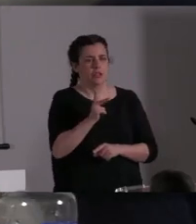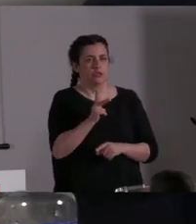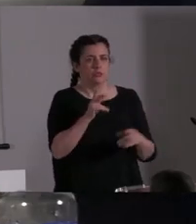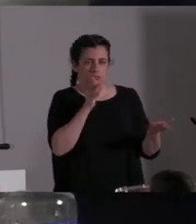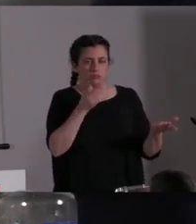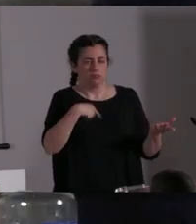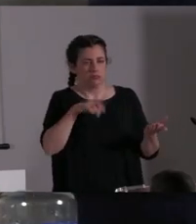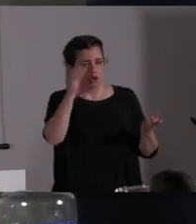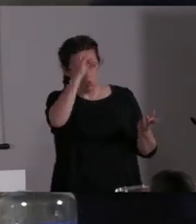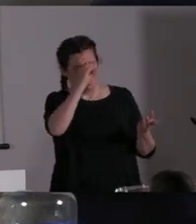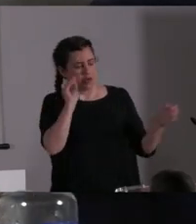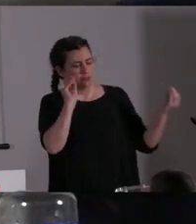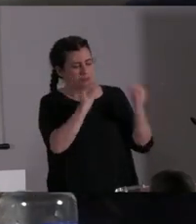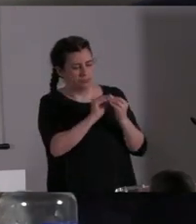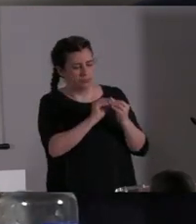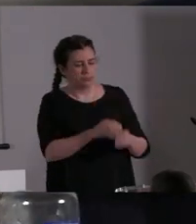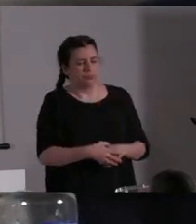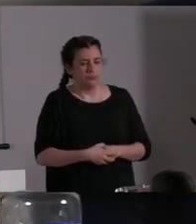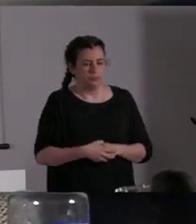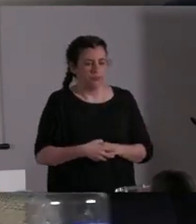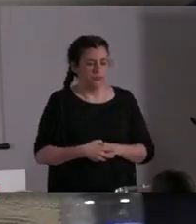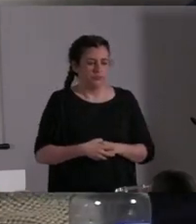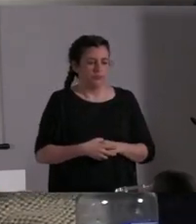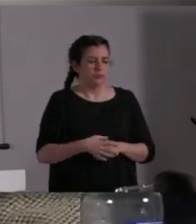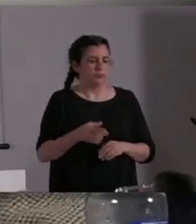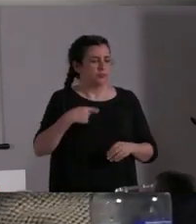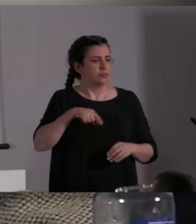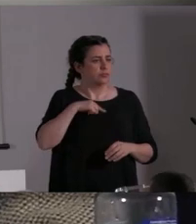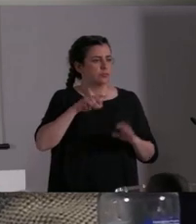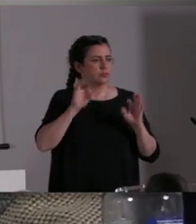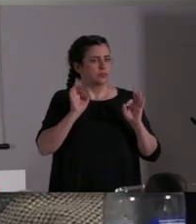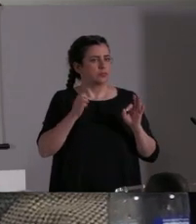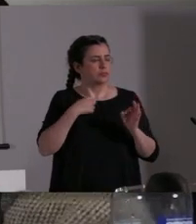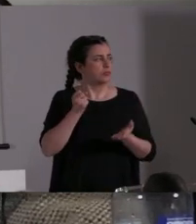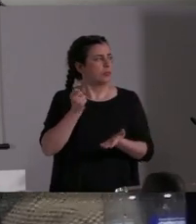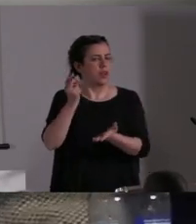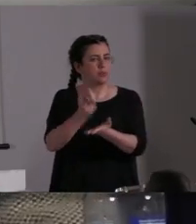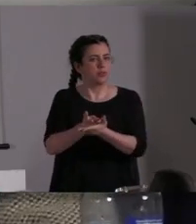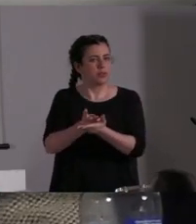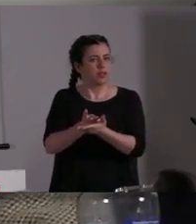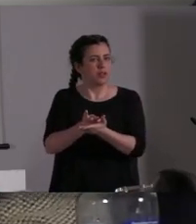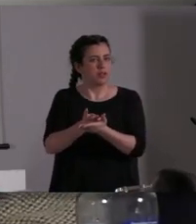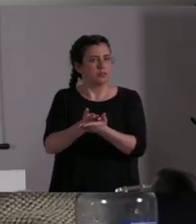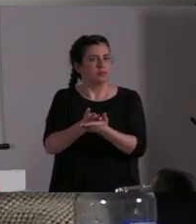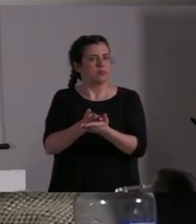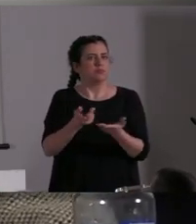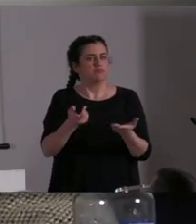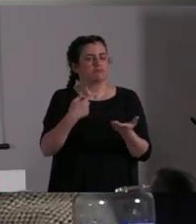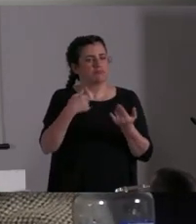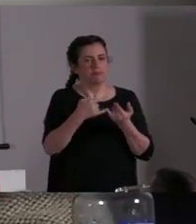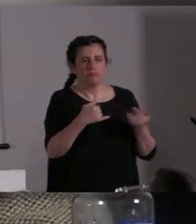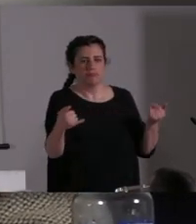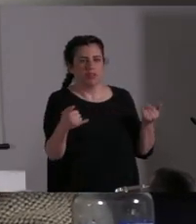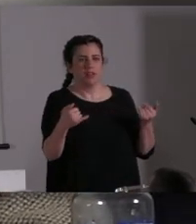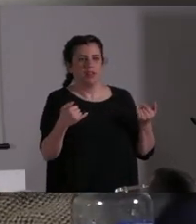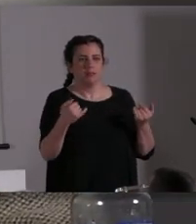encontramos. Entonces, este es el apoyo y la apuesta, y esta es una línea más de las que desarrollará la política de vivienda en el